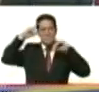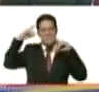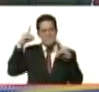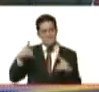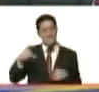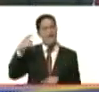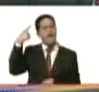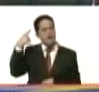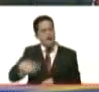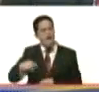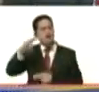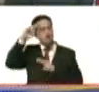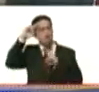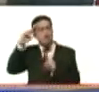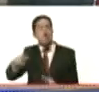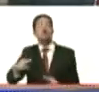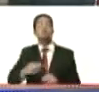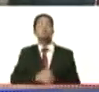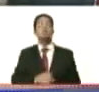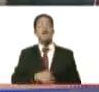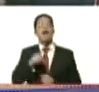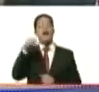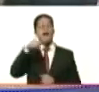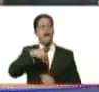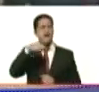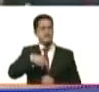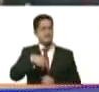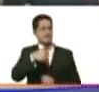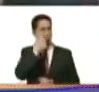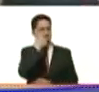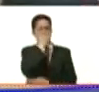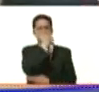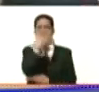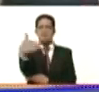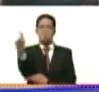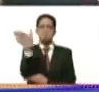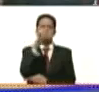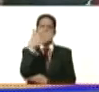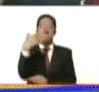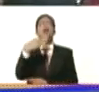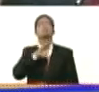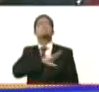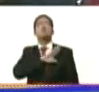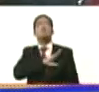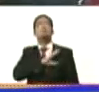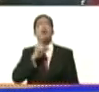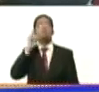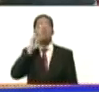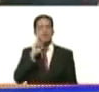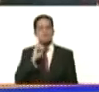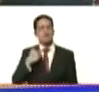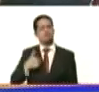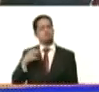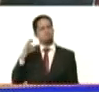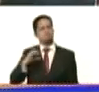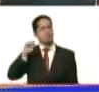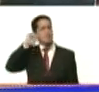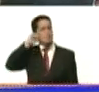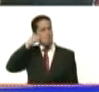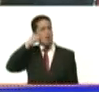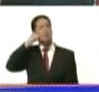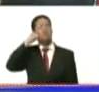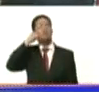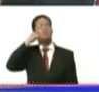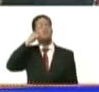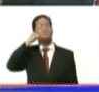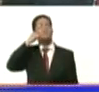militar, aquí se plantó la bandera de Bolívar. Yo siempre recuerdo los